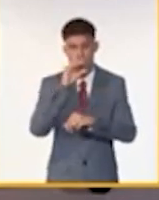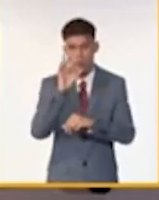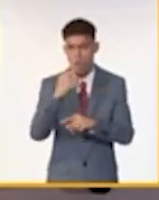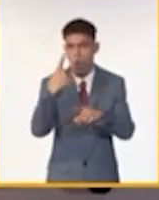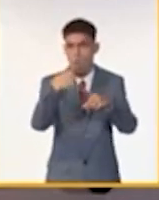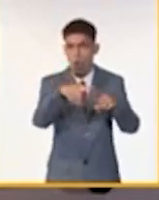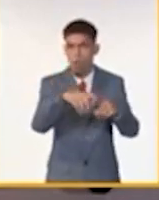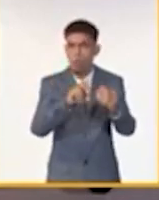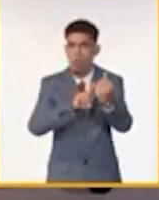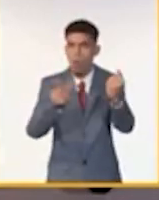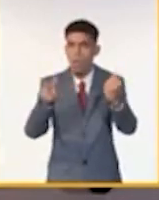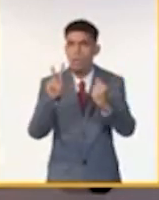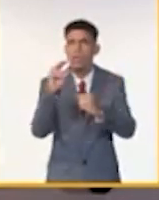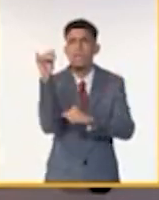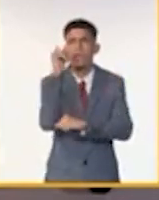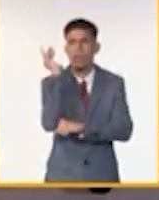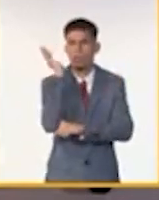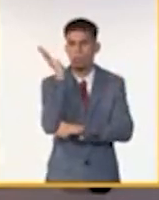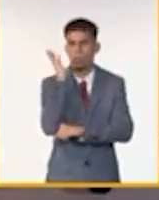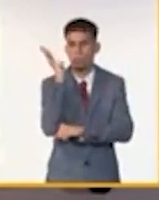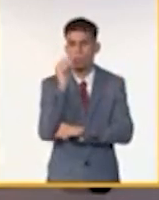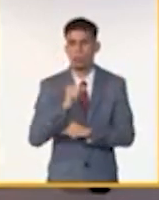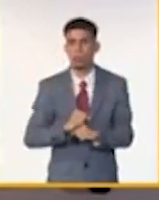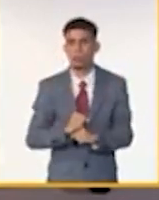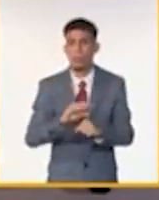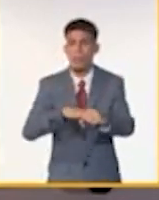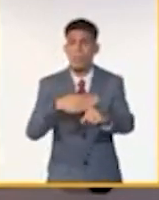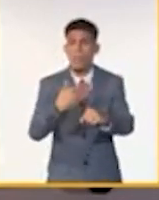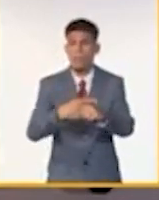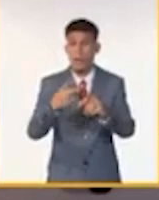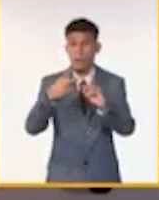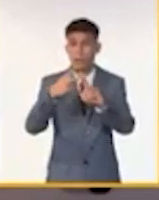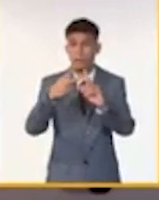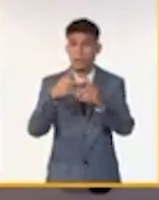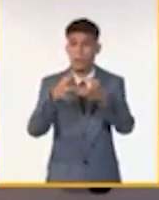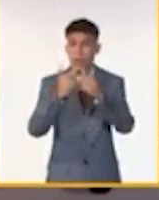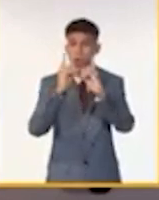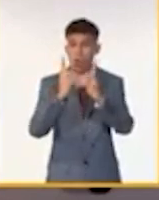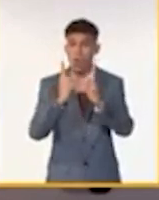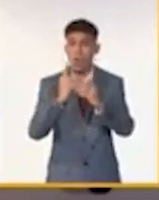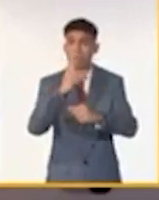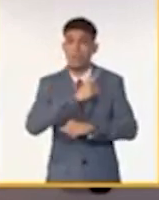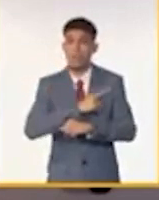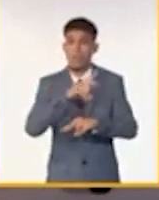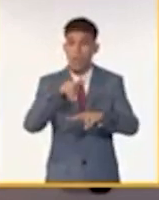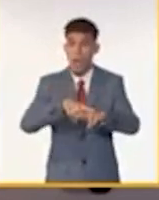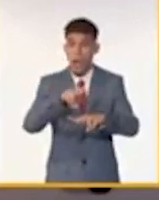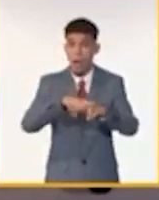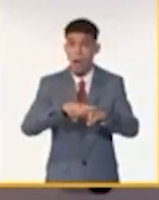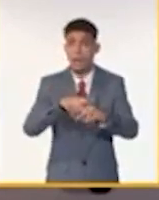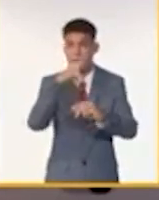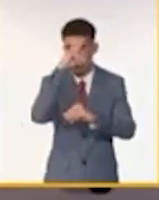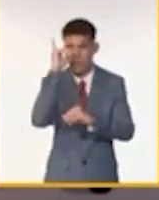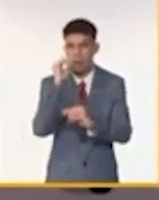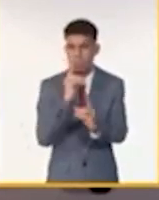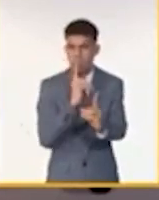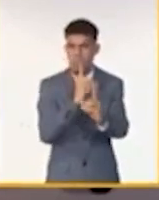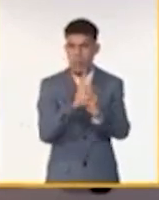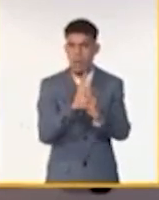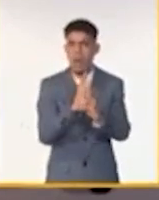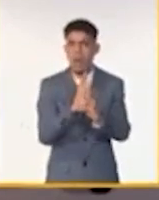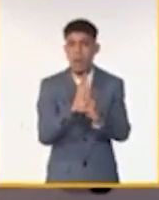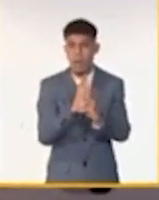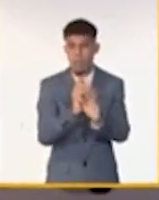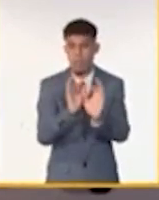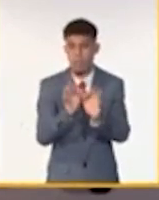trabajo con los diputados de La Habana y los diputados de la que son electos por la provinci del país pero